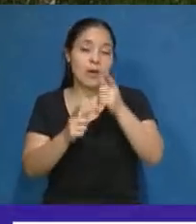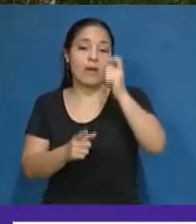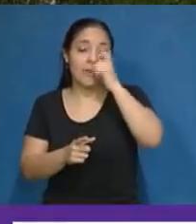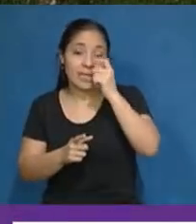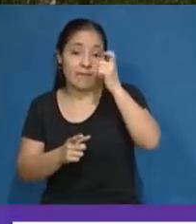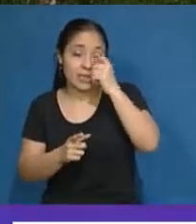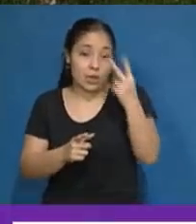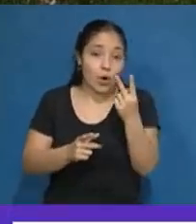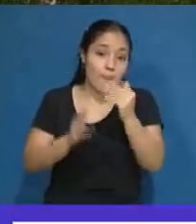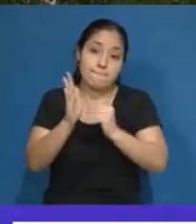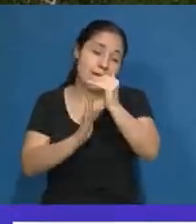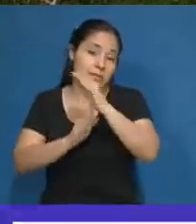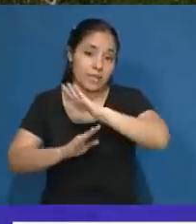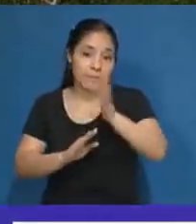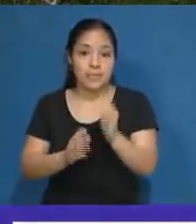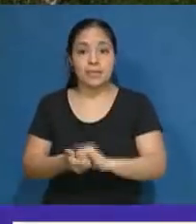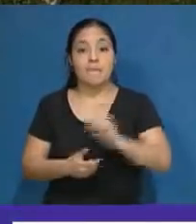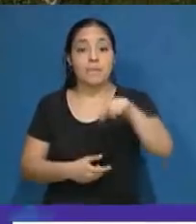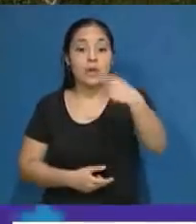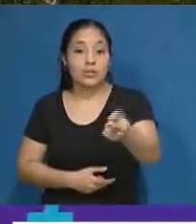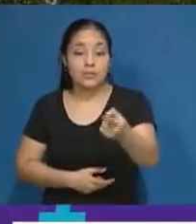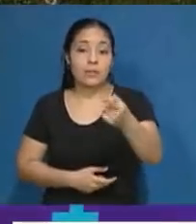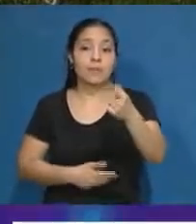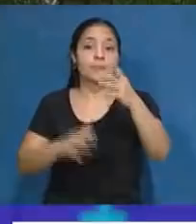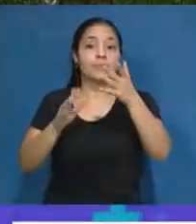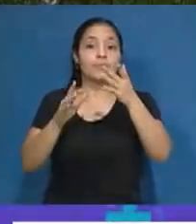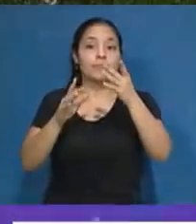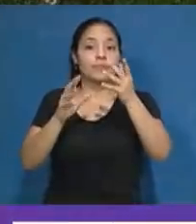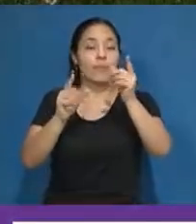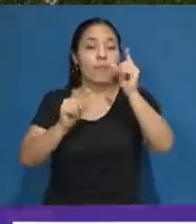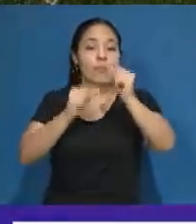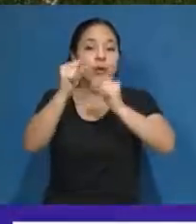máxima para hoy. Y ya para los próximos días, nubosidad en disminución y temperaturas en ascenso.